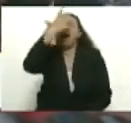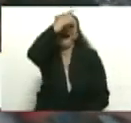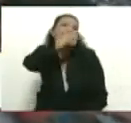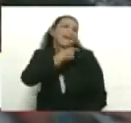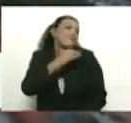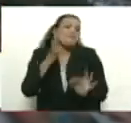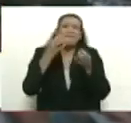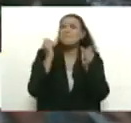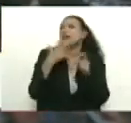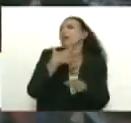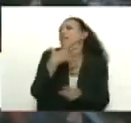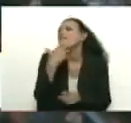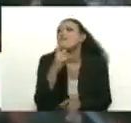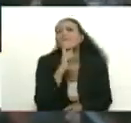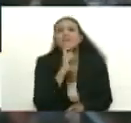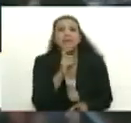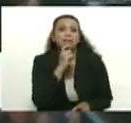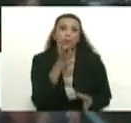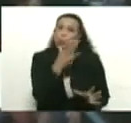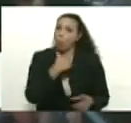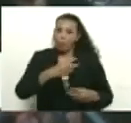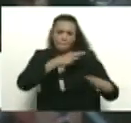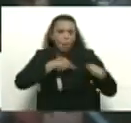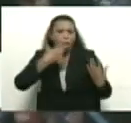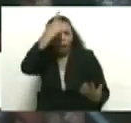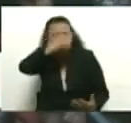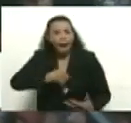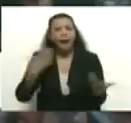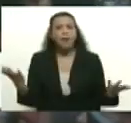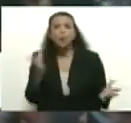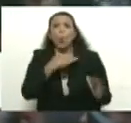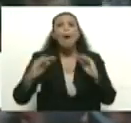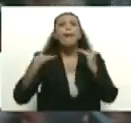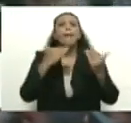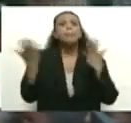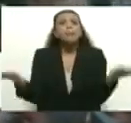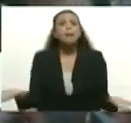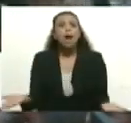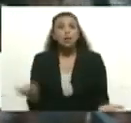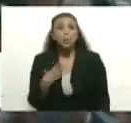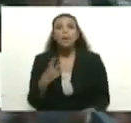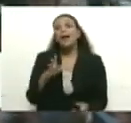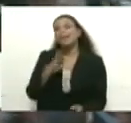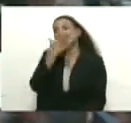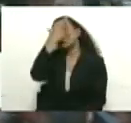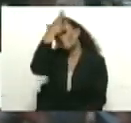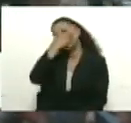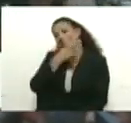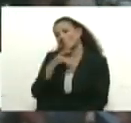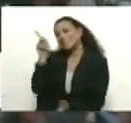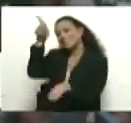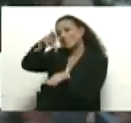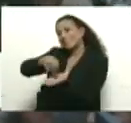cosas están mal. Inmorales. Pero ellos van a venir a La Vega porque ellos...